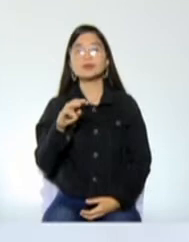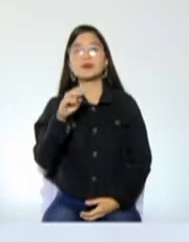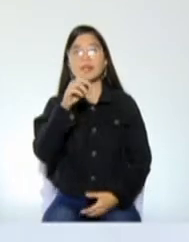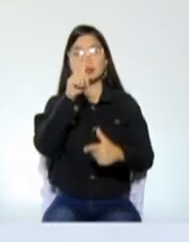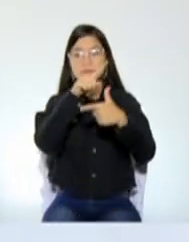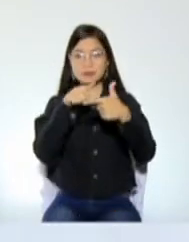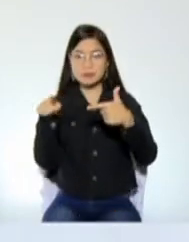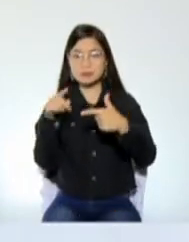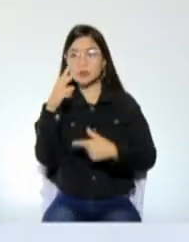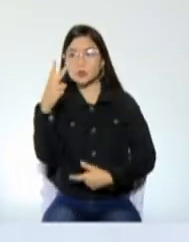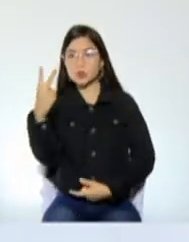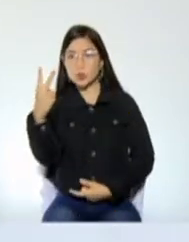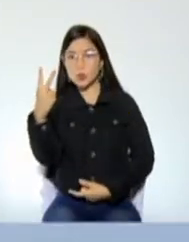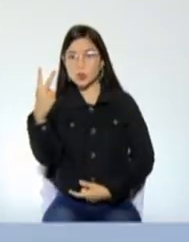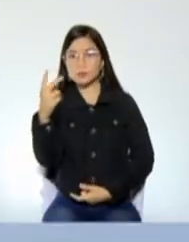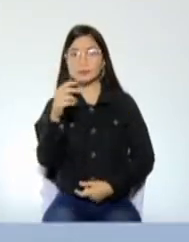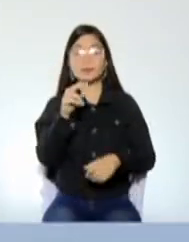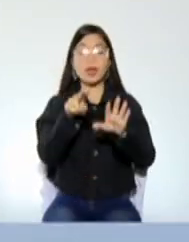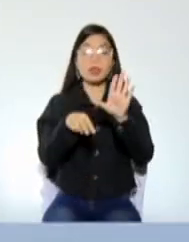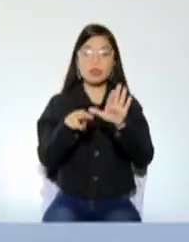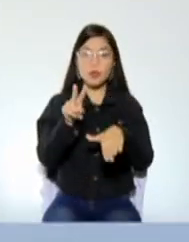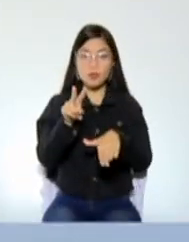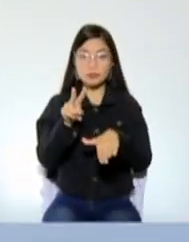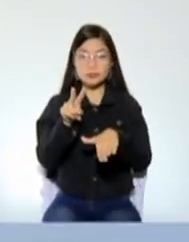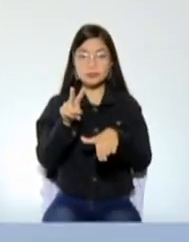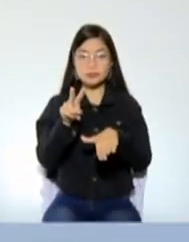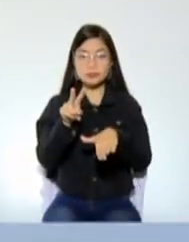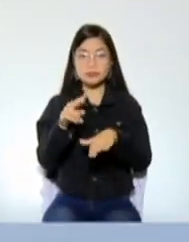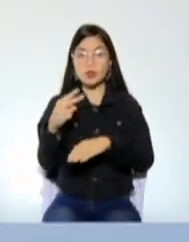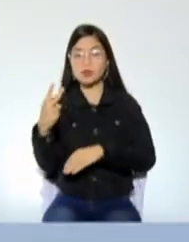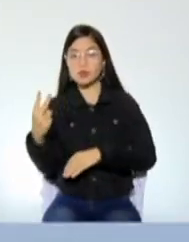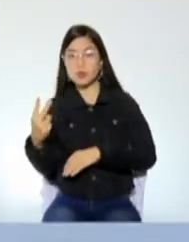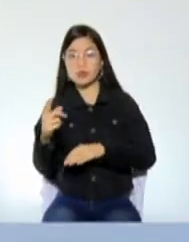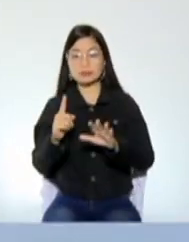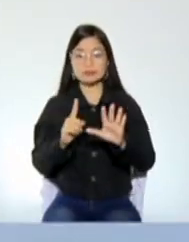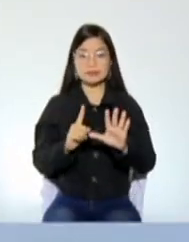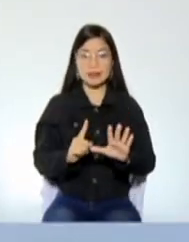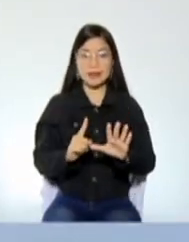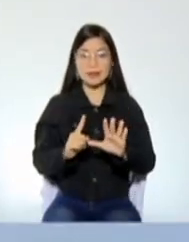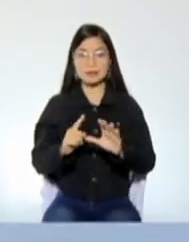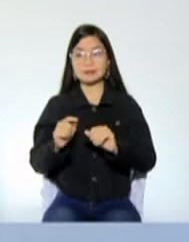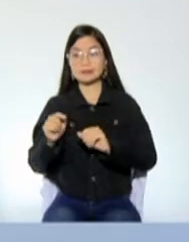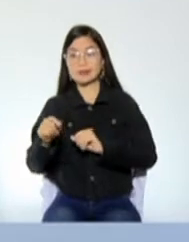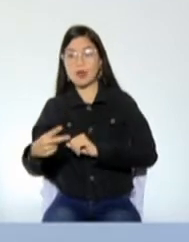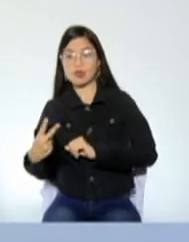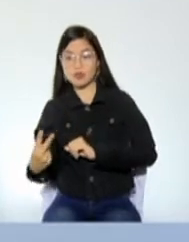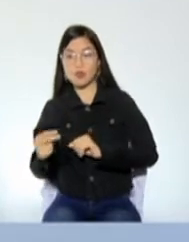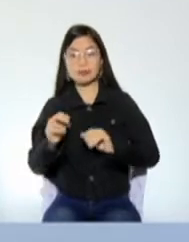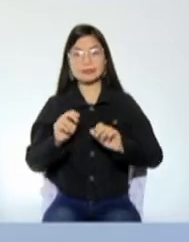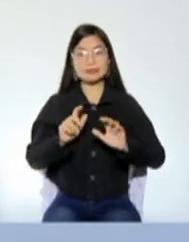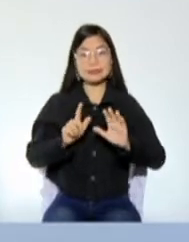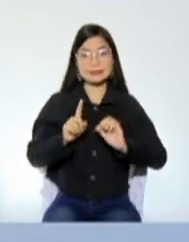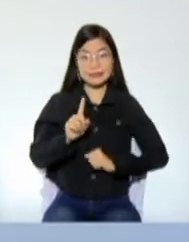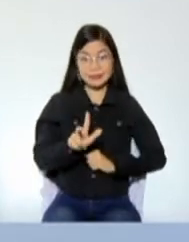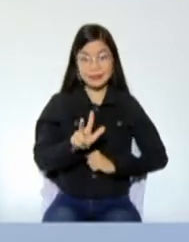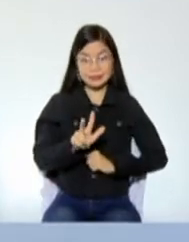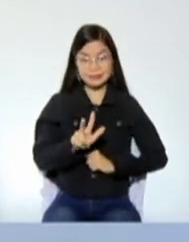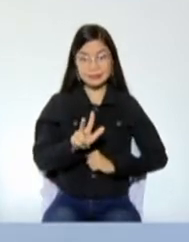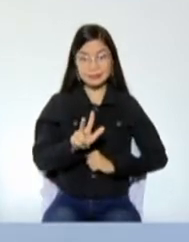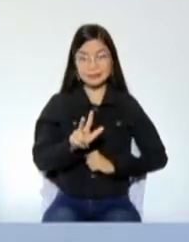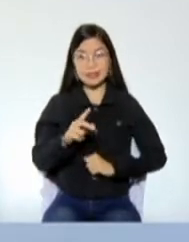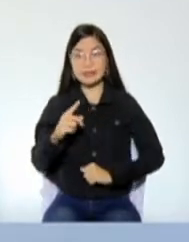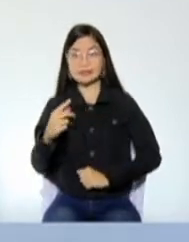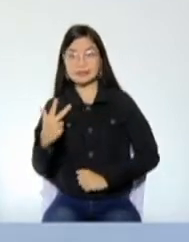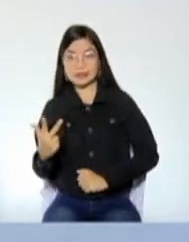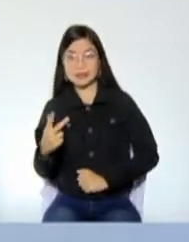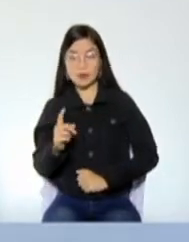2. 24 es a 12, cuando dividimos a 2 es a 6, cuando dividimos a 2 es a 3